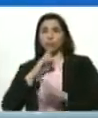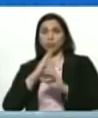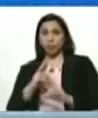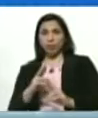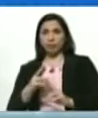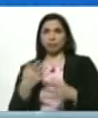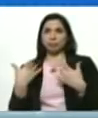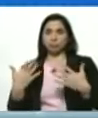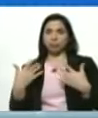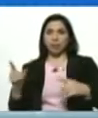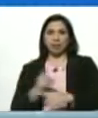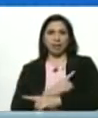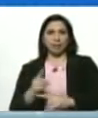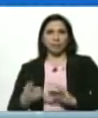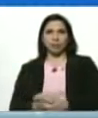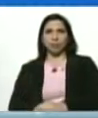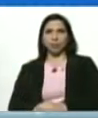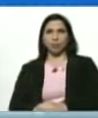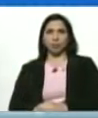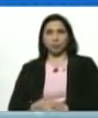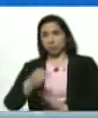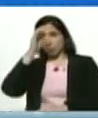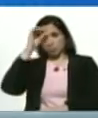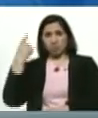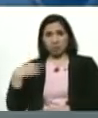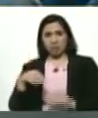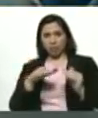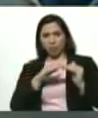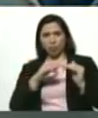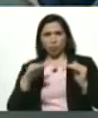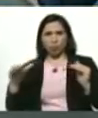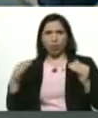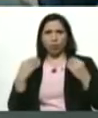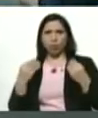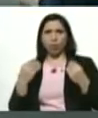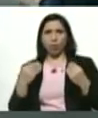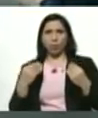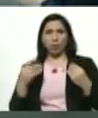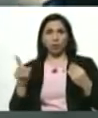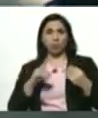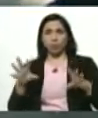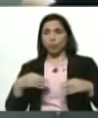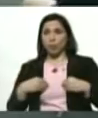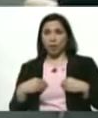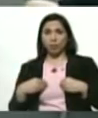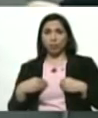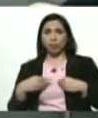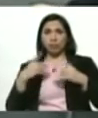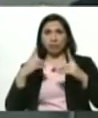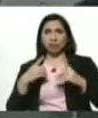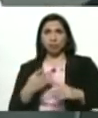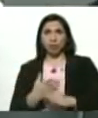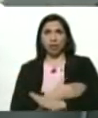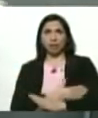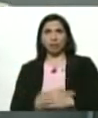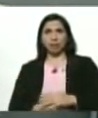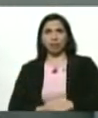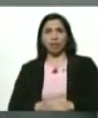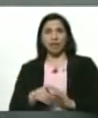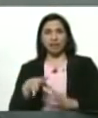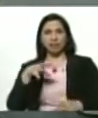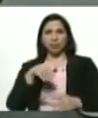yo no sé si tienen la curva y jorge si no hubiéramos tomado esta decisión de una cuarentena